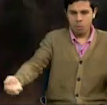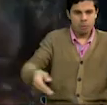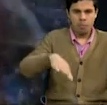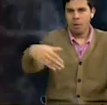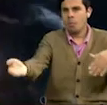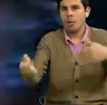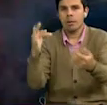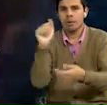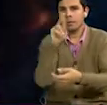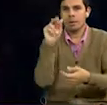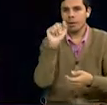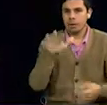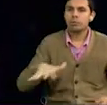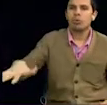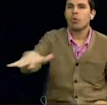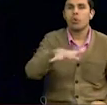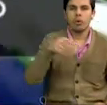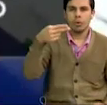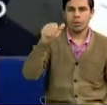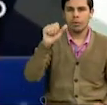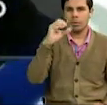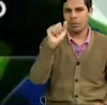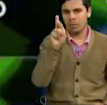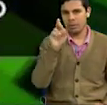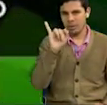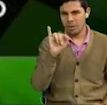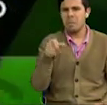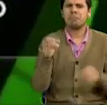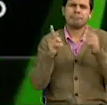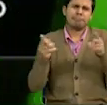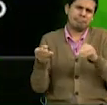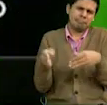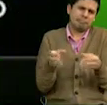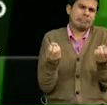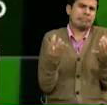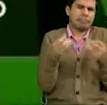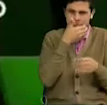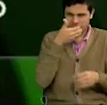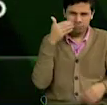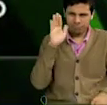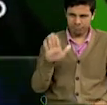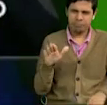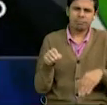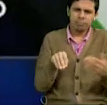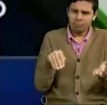José del Tarra. En el sentido de que hay sangre en el sitio y hay pues de pronto